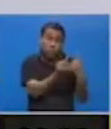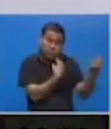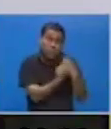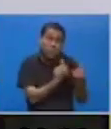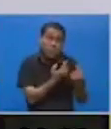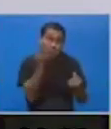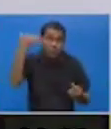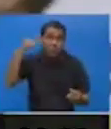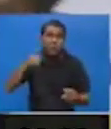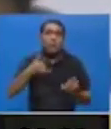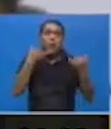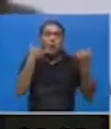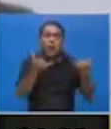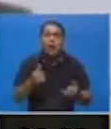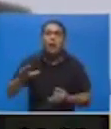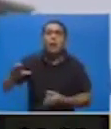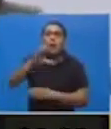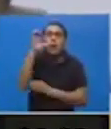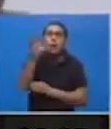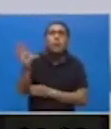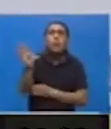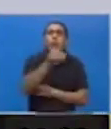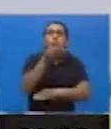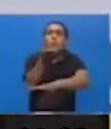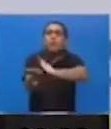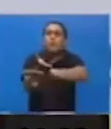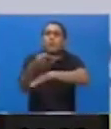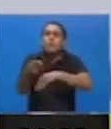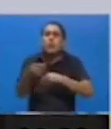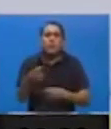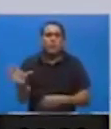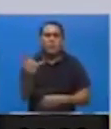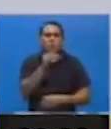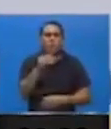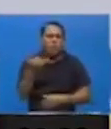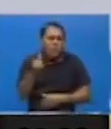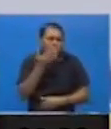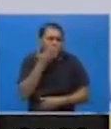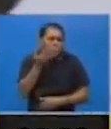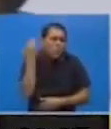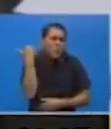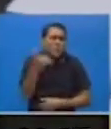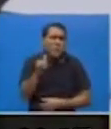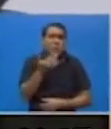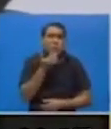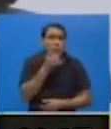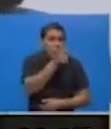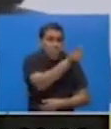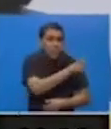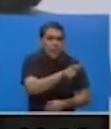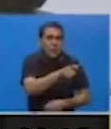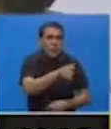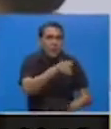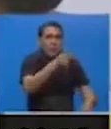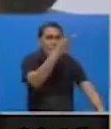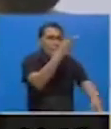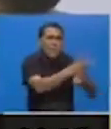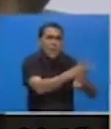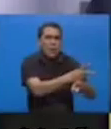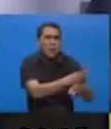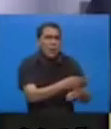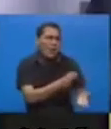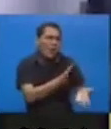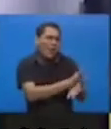Y yo lo único que le estoy pidiendo a los colombianos es que de una vez por todas pasemos una página, y es que no premiemos al delincuente según su